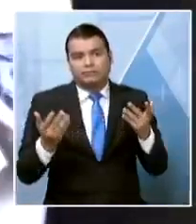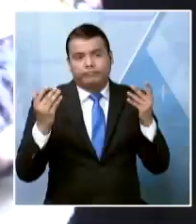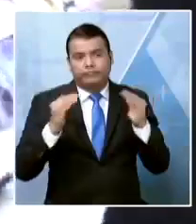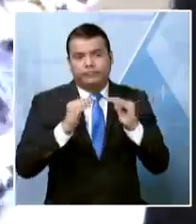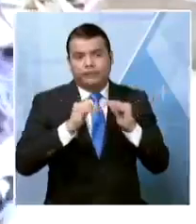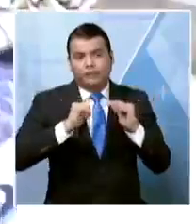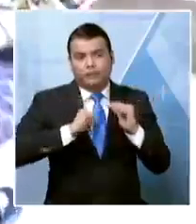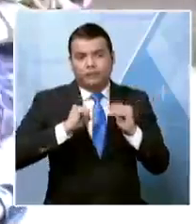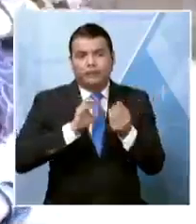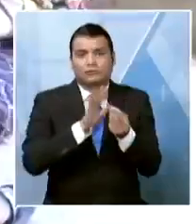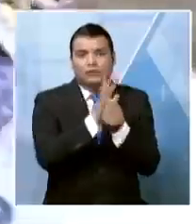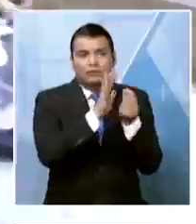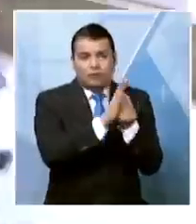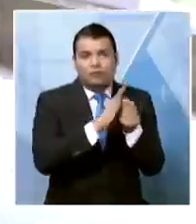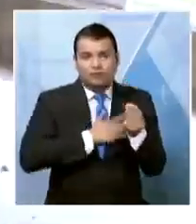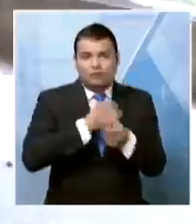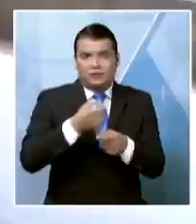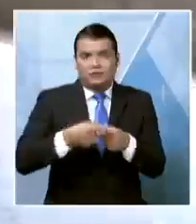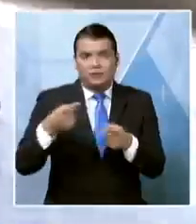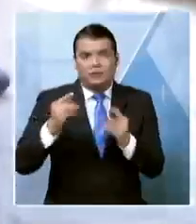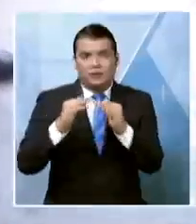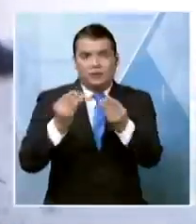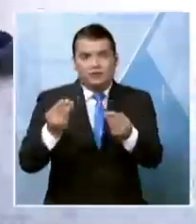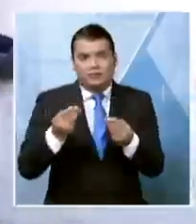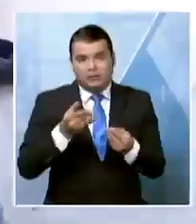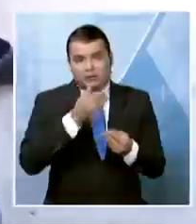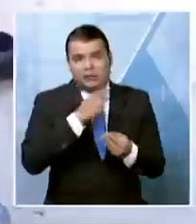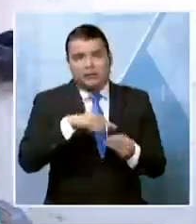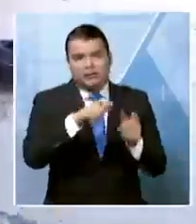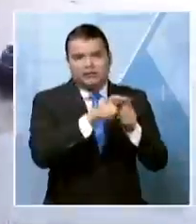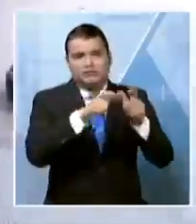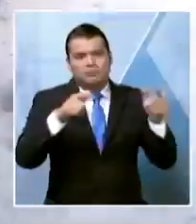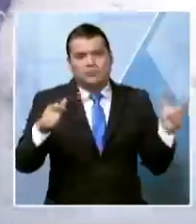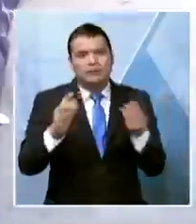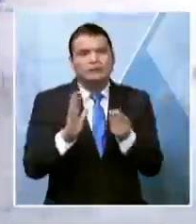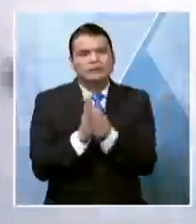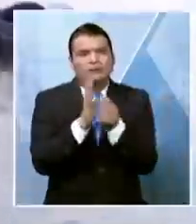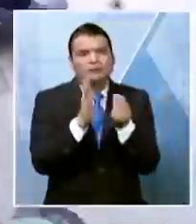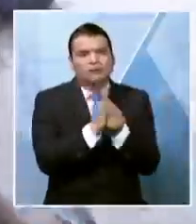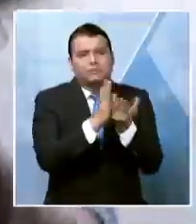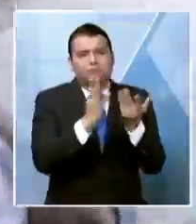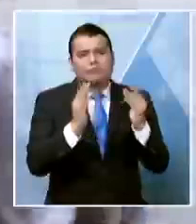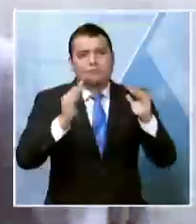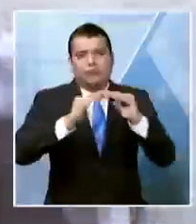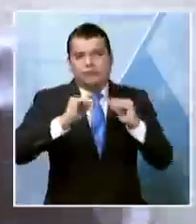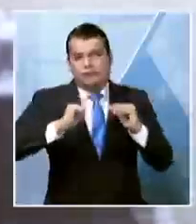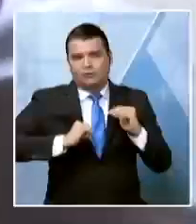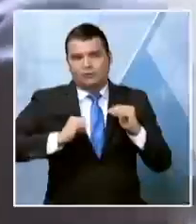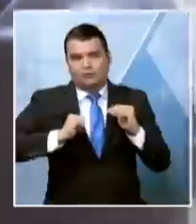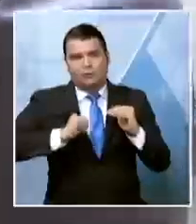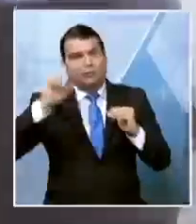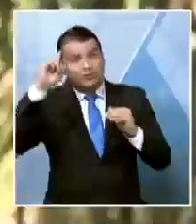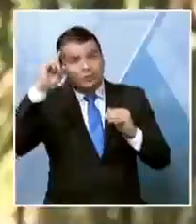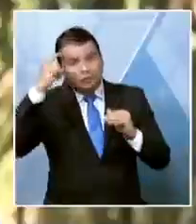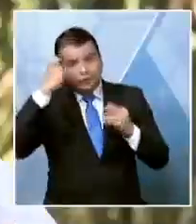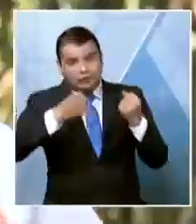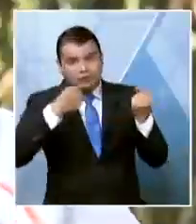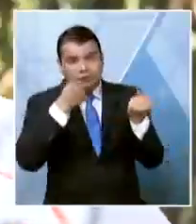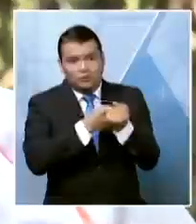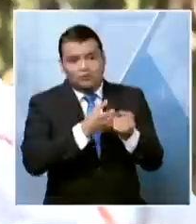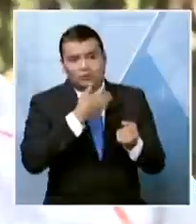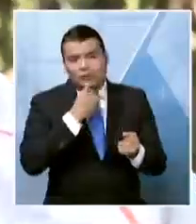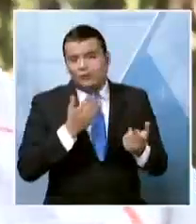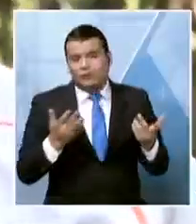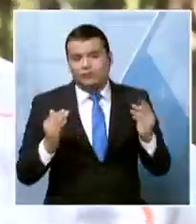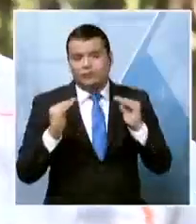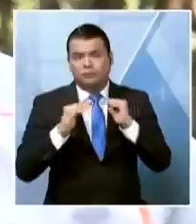mí no me han solucionado una vivienda. Muchas de estas familias son desplazadas por la violencia y no han logrado tener un apoyo del Estado. Son apartamentos que